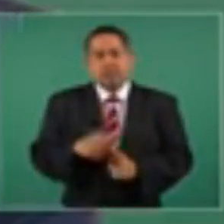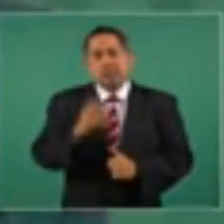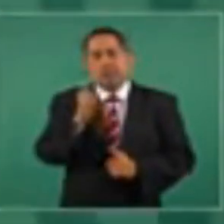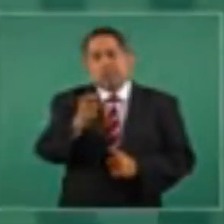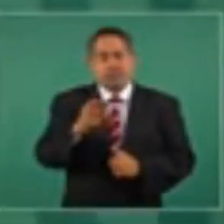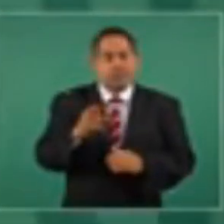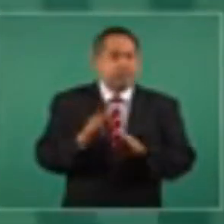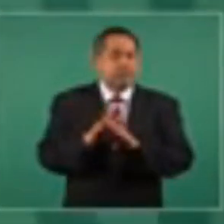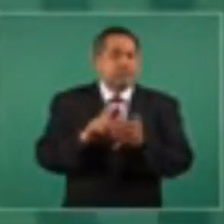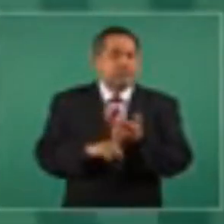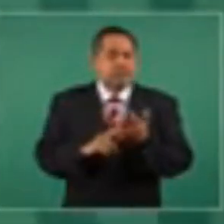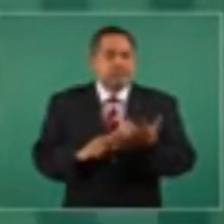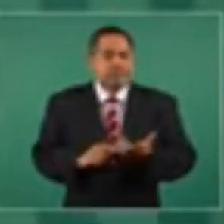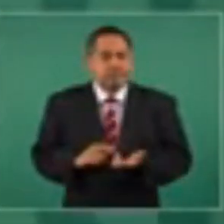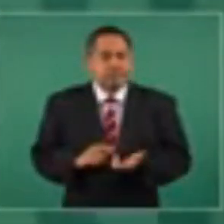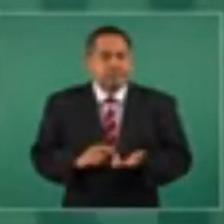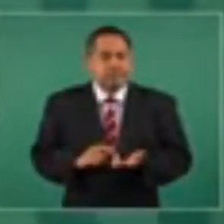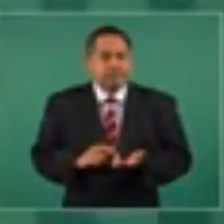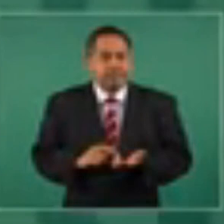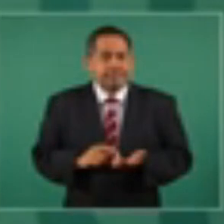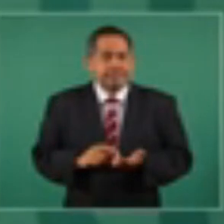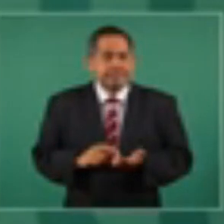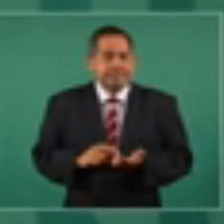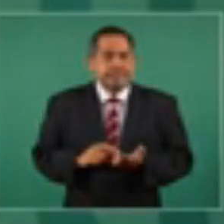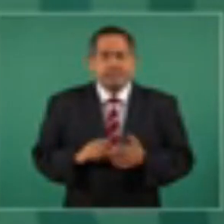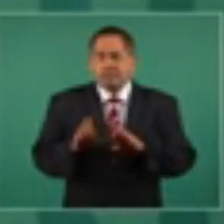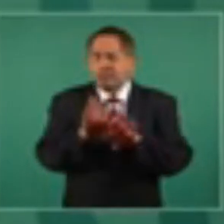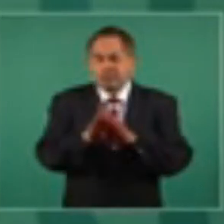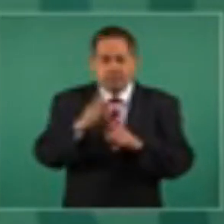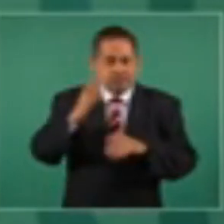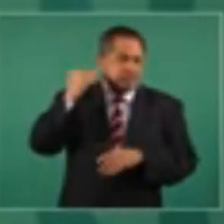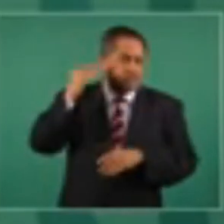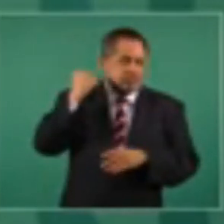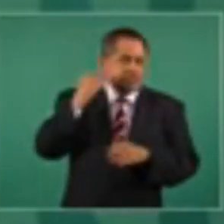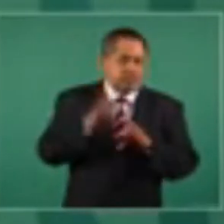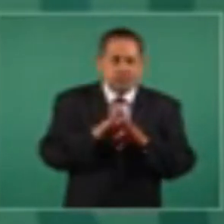Entonces, ¿qué era la mecánica?